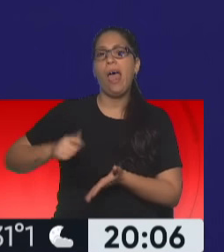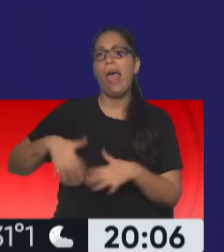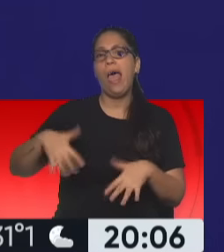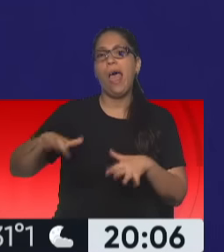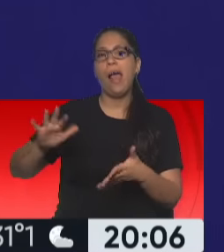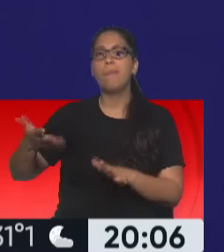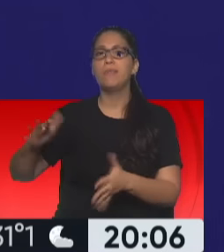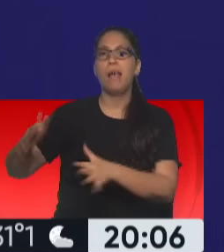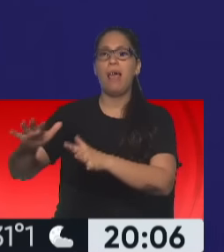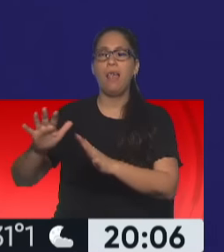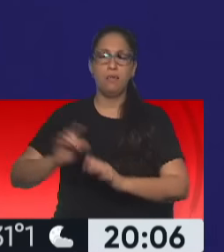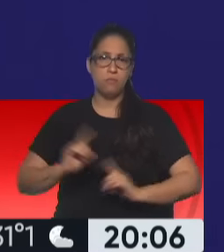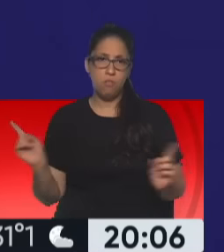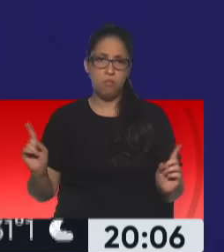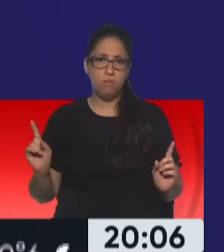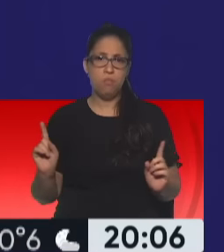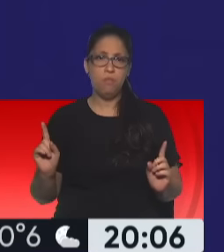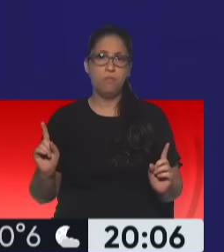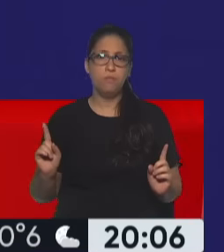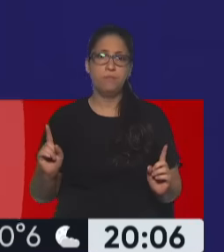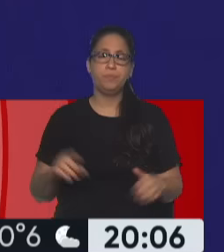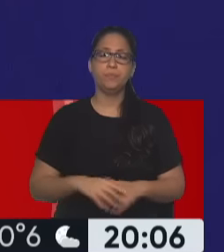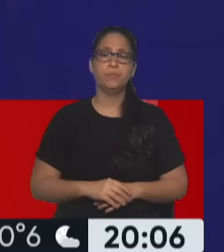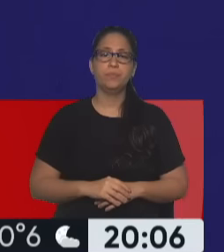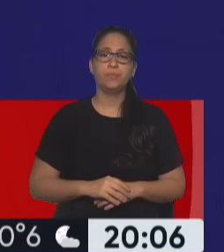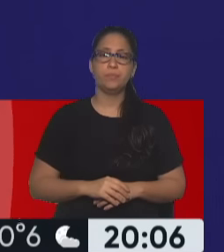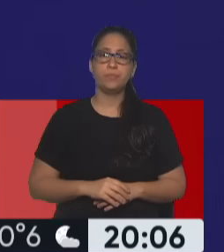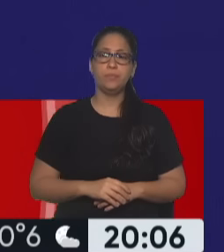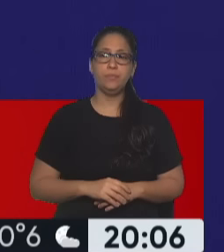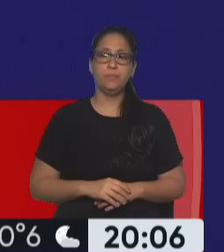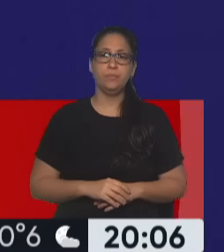modelos. En ese sentido,